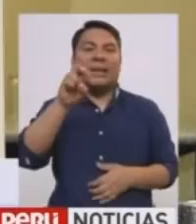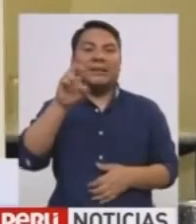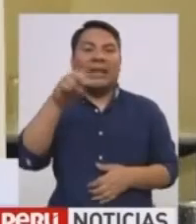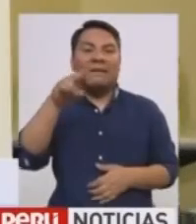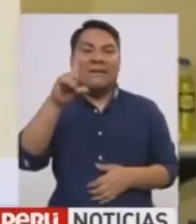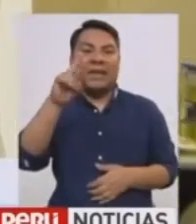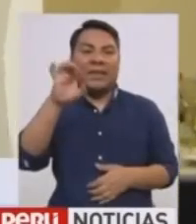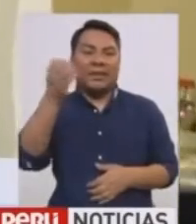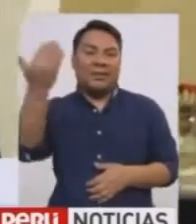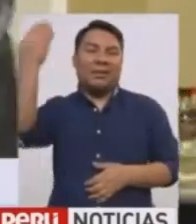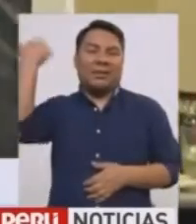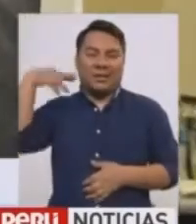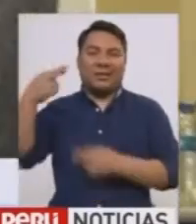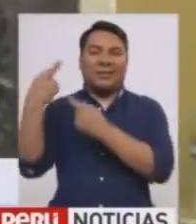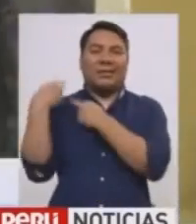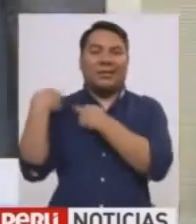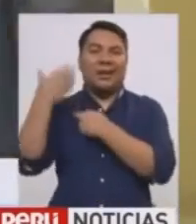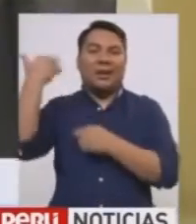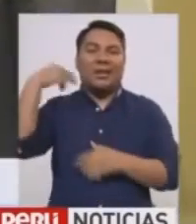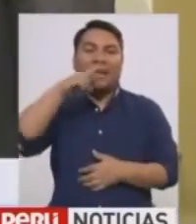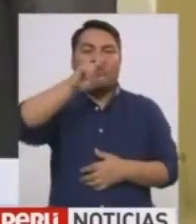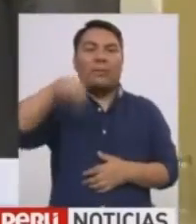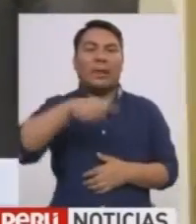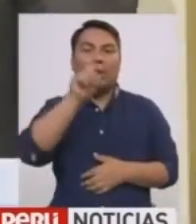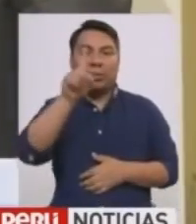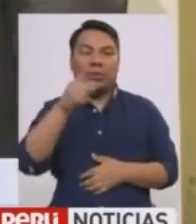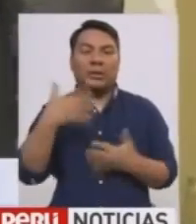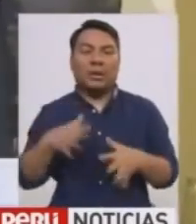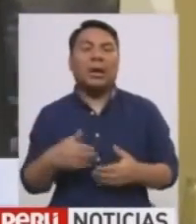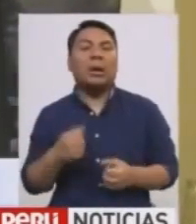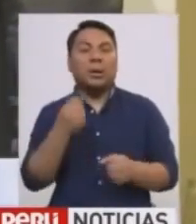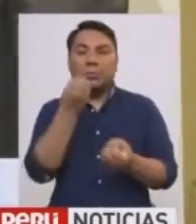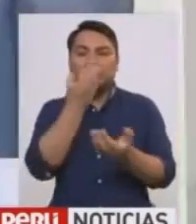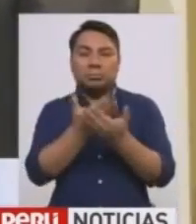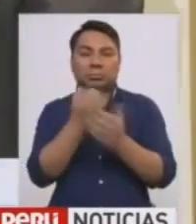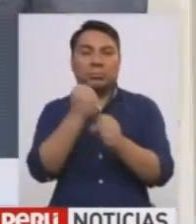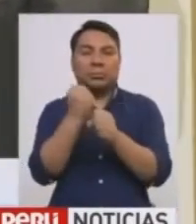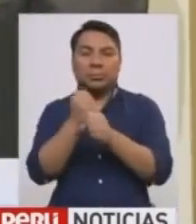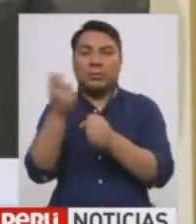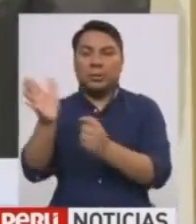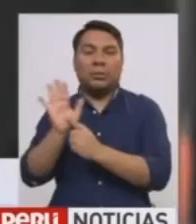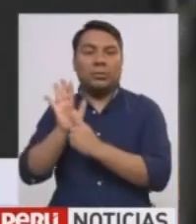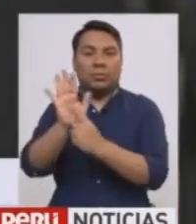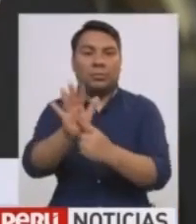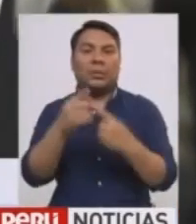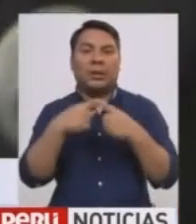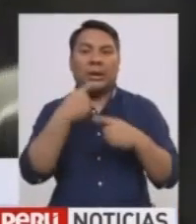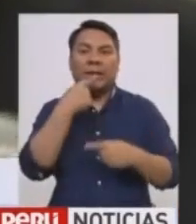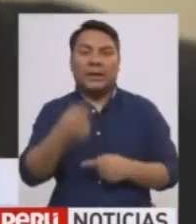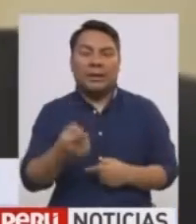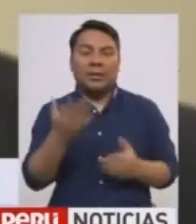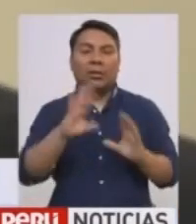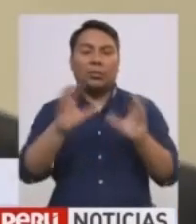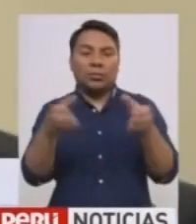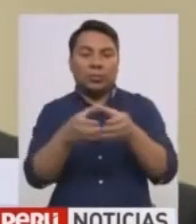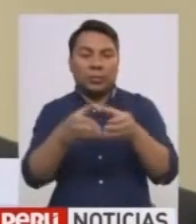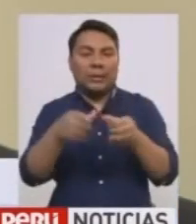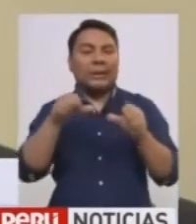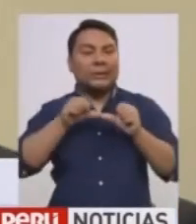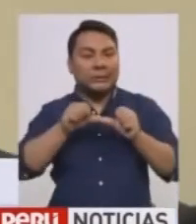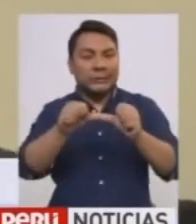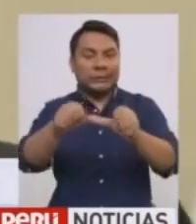entre 1999 y el 2001, destacó el trabajo de Martín Pérez y dijo que las instituciones deben tener continuidad y